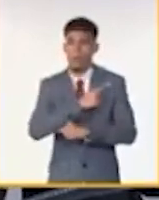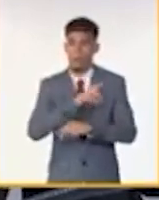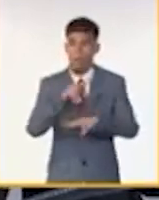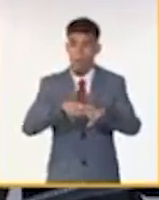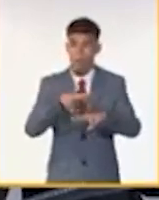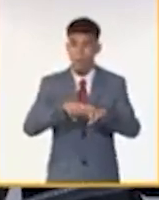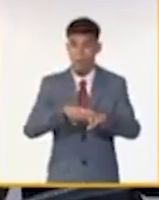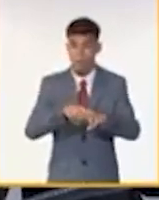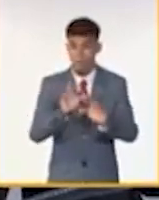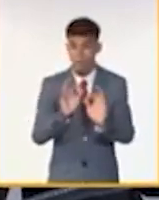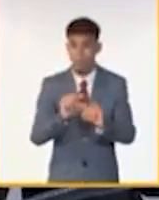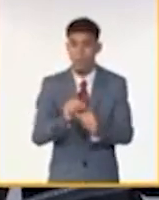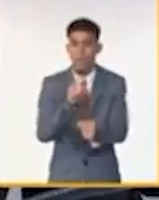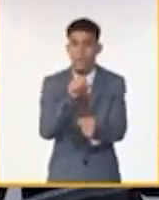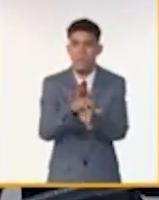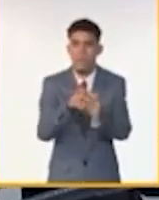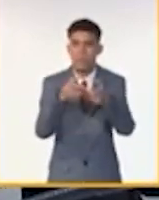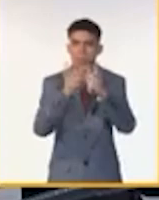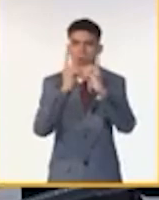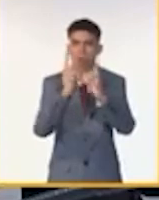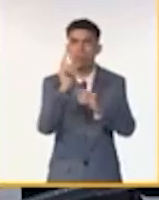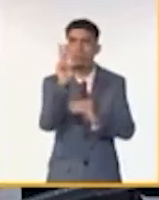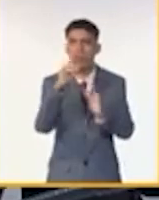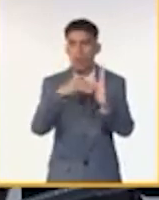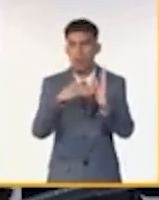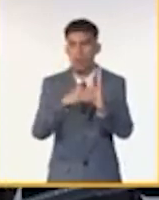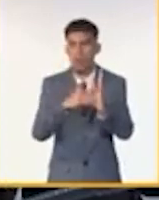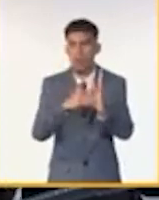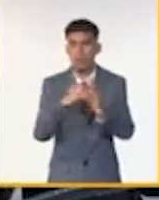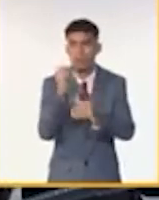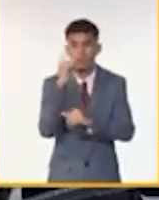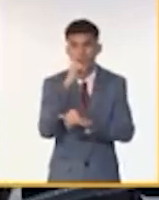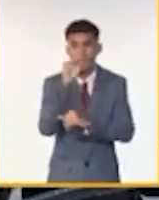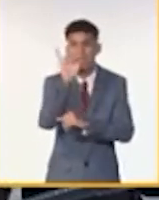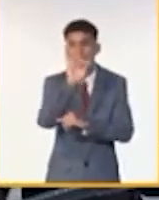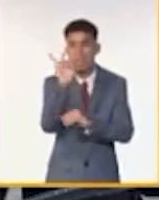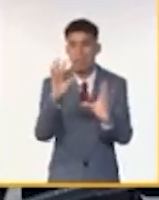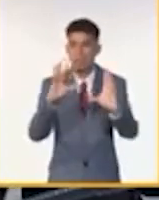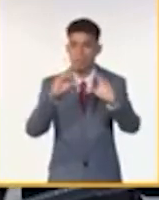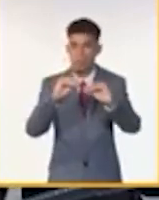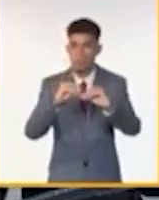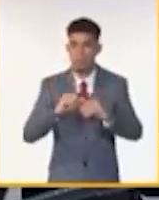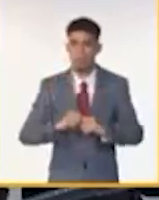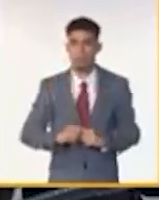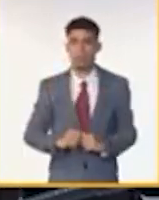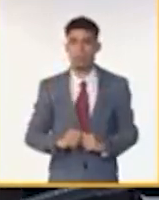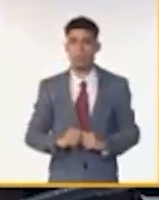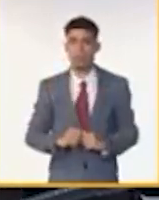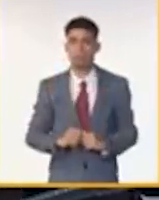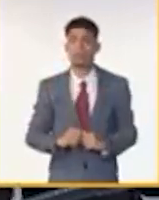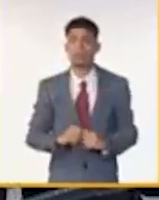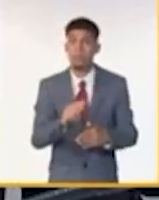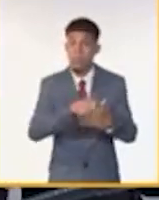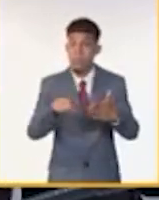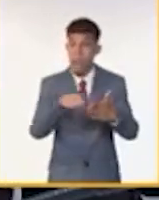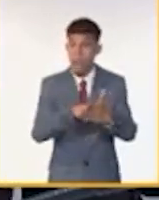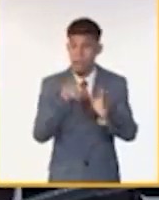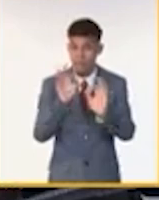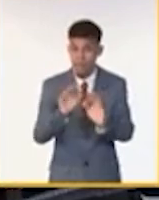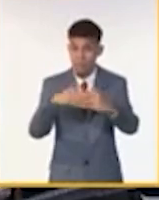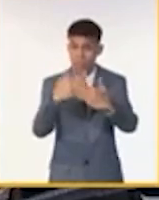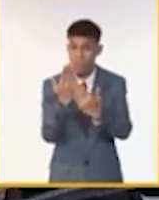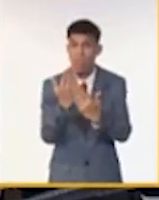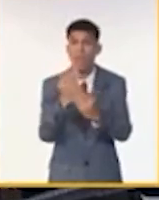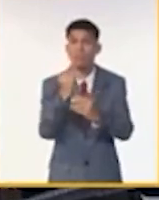la B empezamos una reunión a las 2 de la tarde que terminó cerca de las 7 de la noche teníamos previsto incluso ese día discutir dos